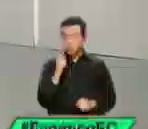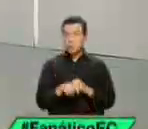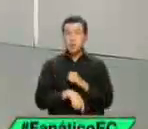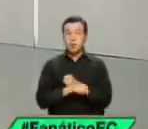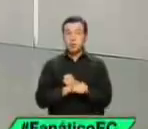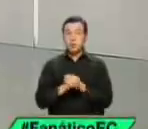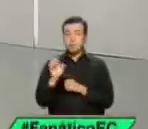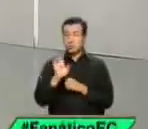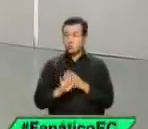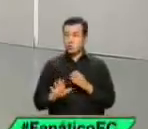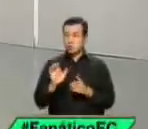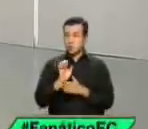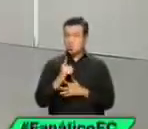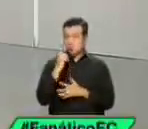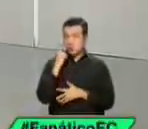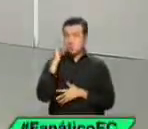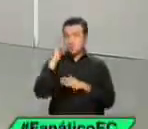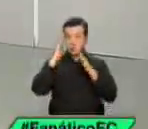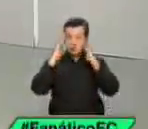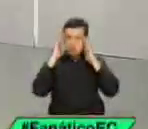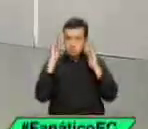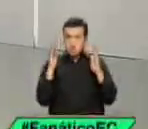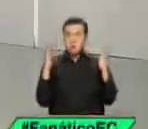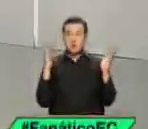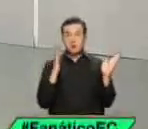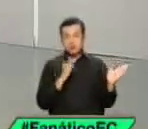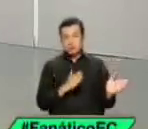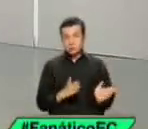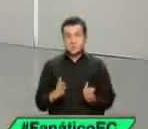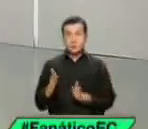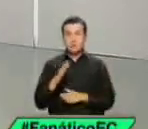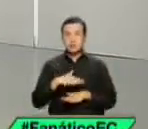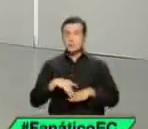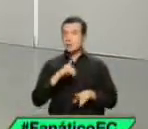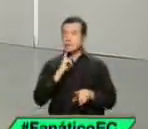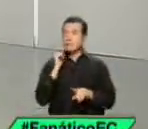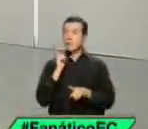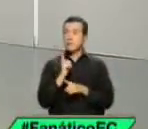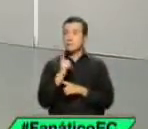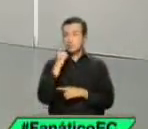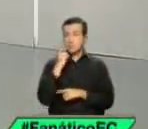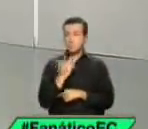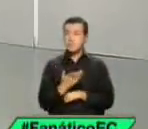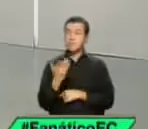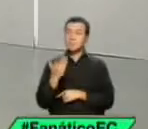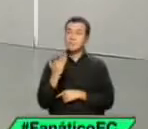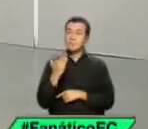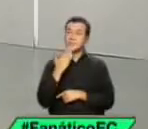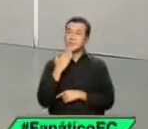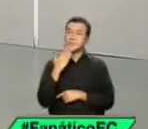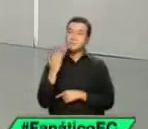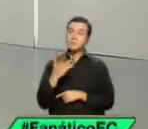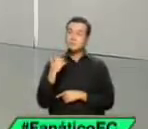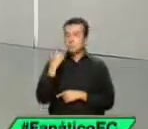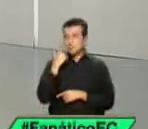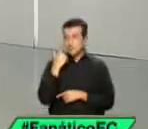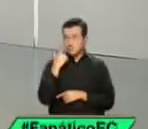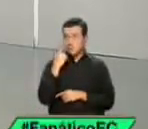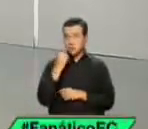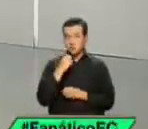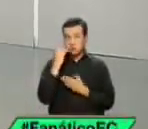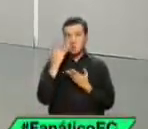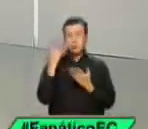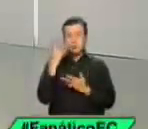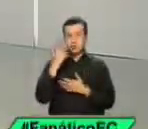fútbol en nuestro país le pongan especial atención al rendimiento del ídolo capitalino para este choque. ¿Qué dicen los protagonistas? También tenemos informe